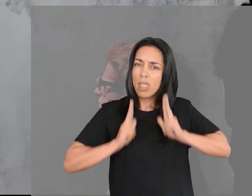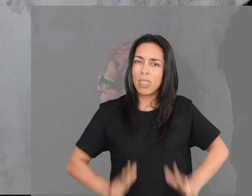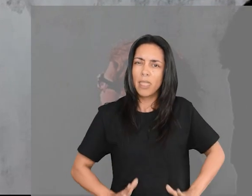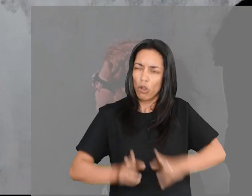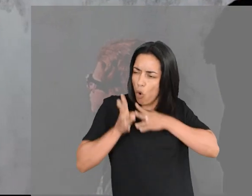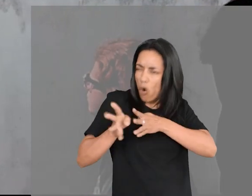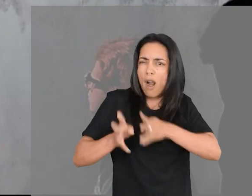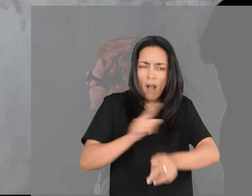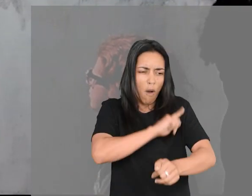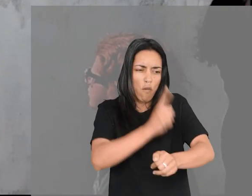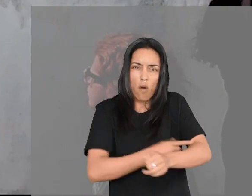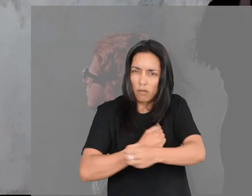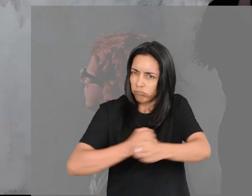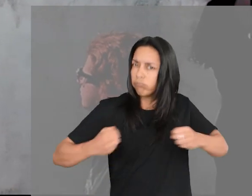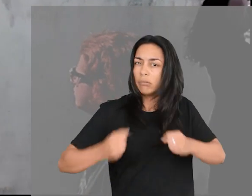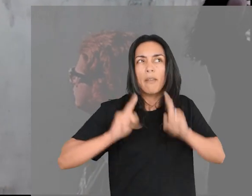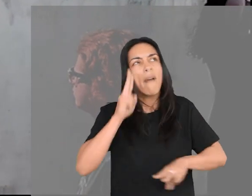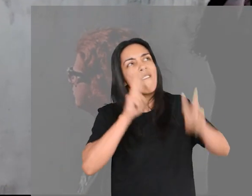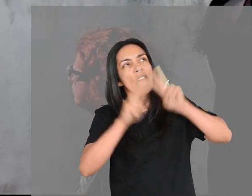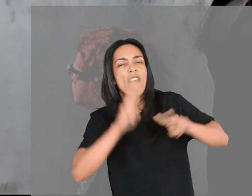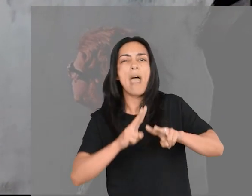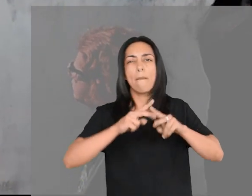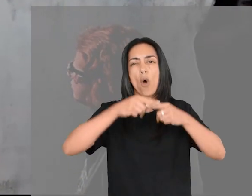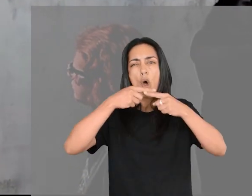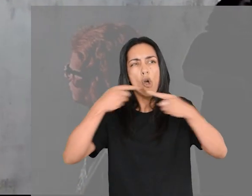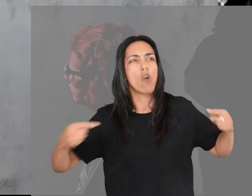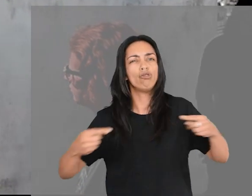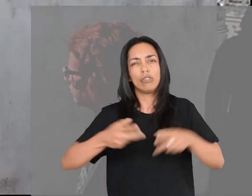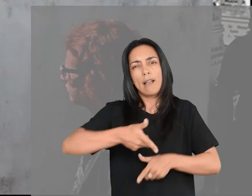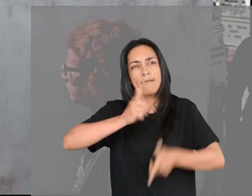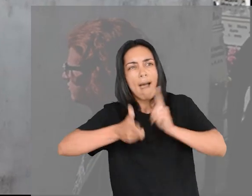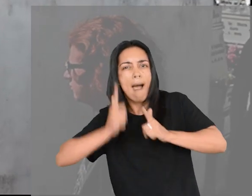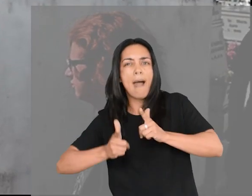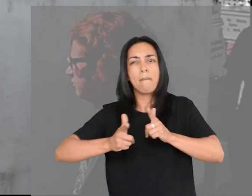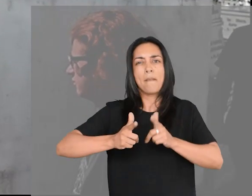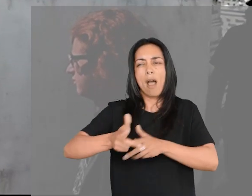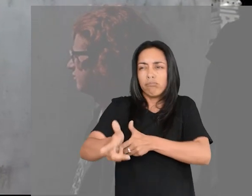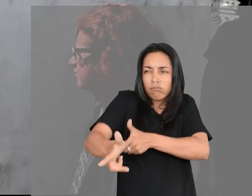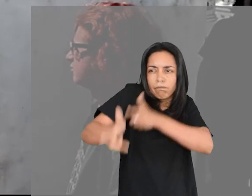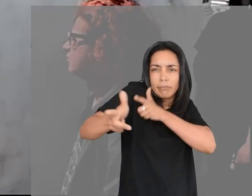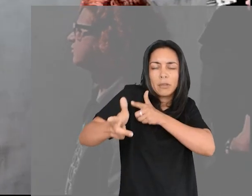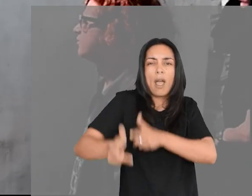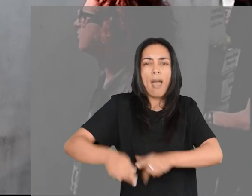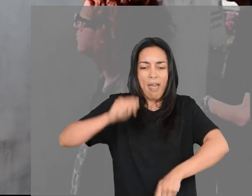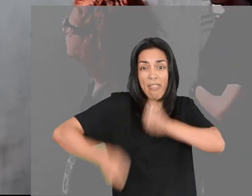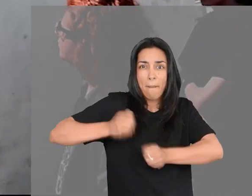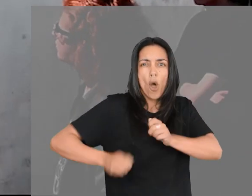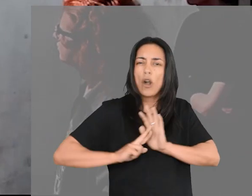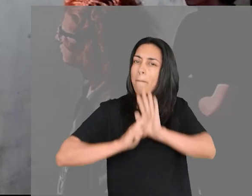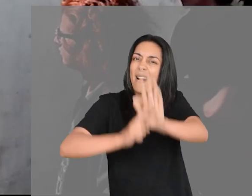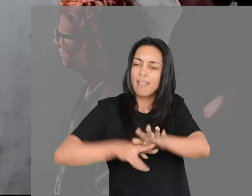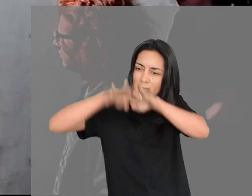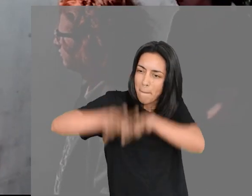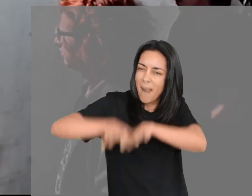la fuerza. Acá vemos también las armas, rifles, el tambor, que representa la marcha militar. Y todos